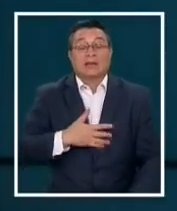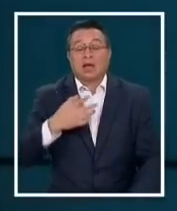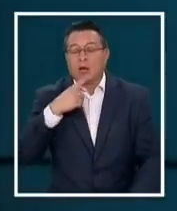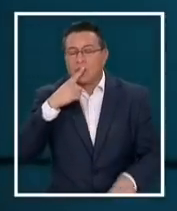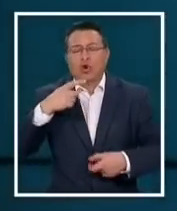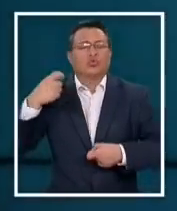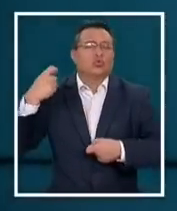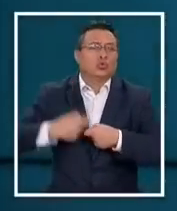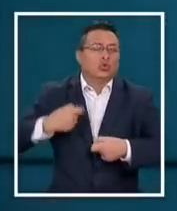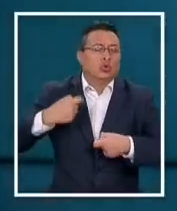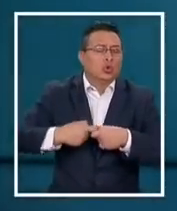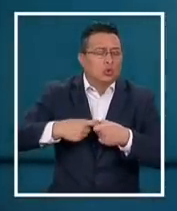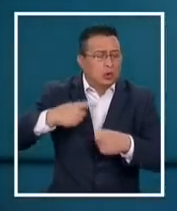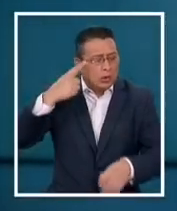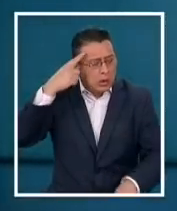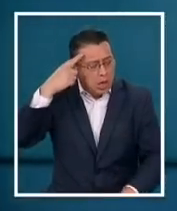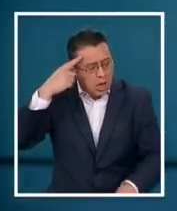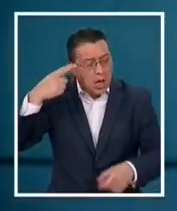tosudez ideológica.